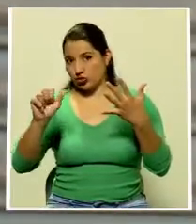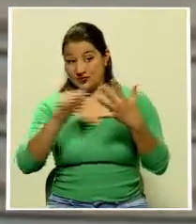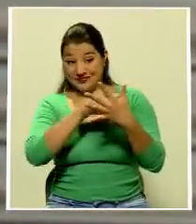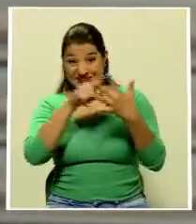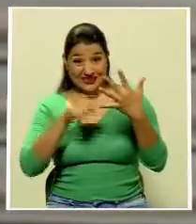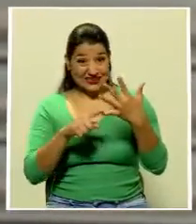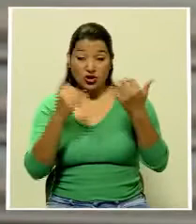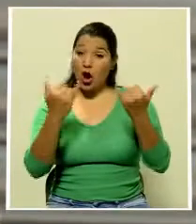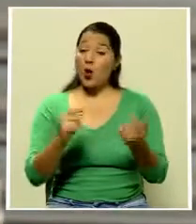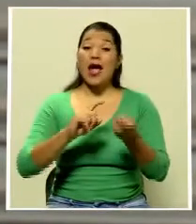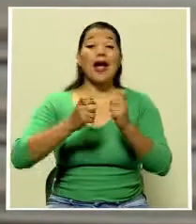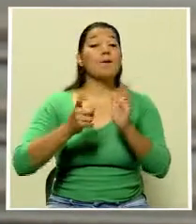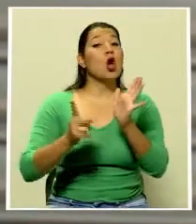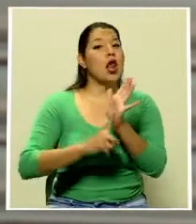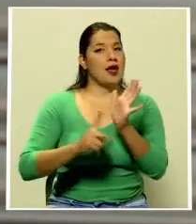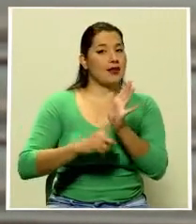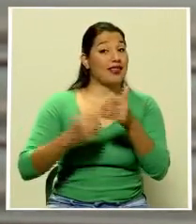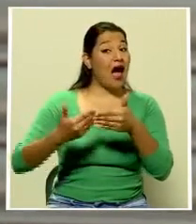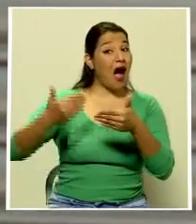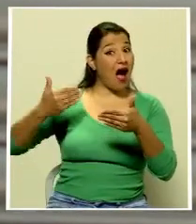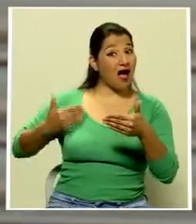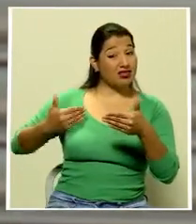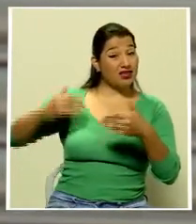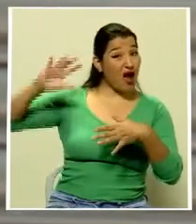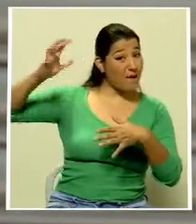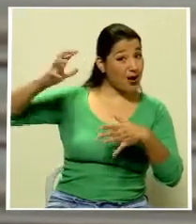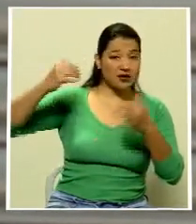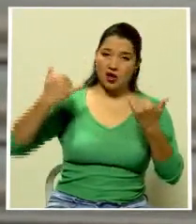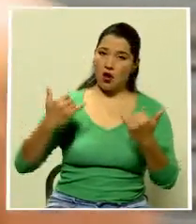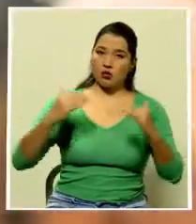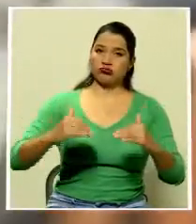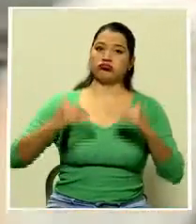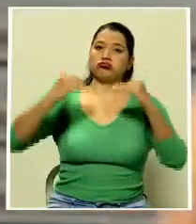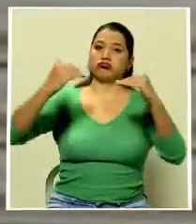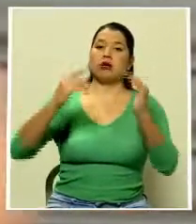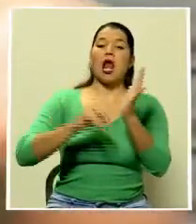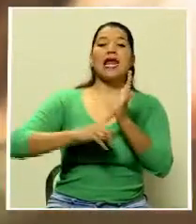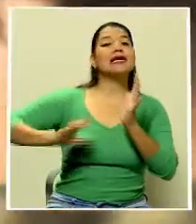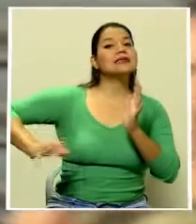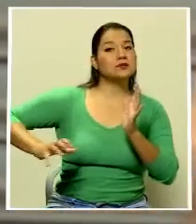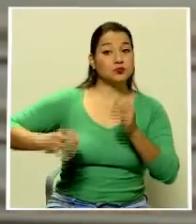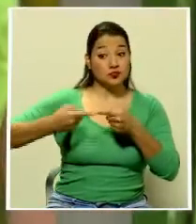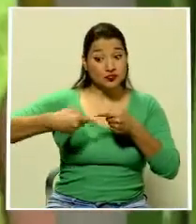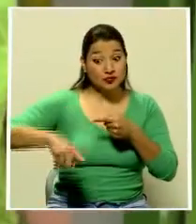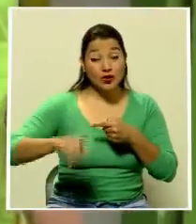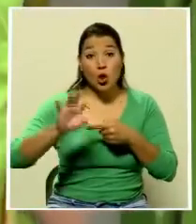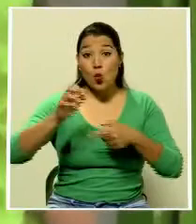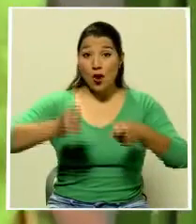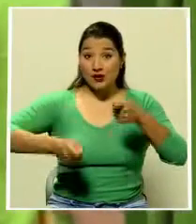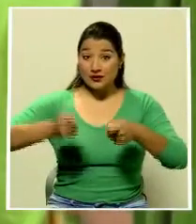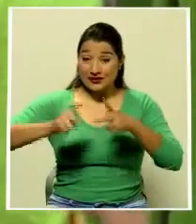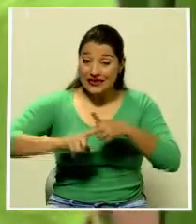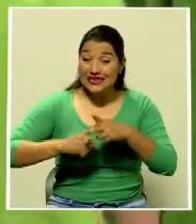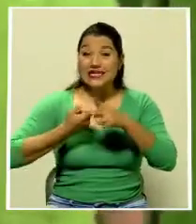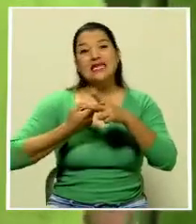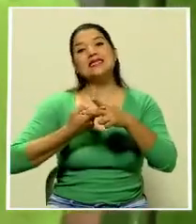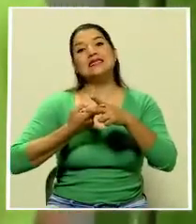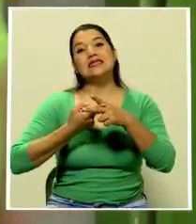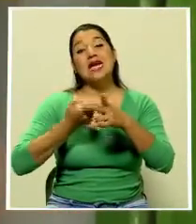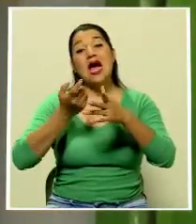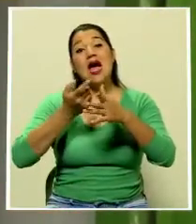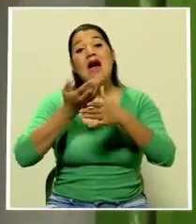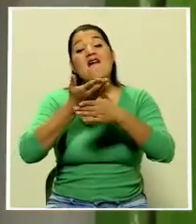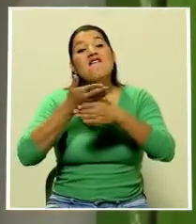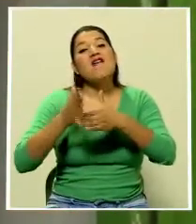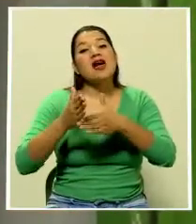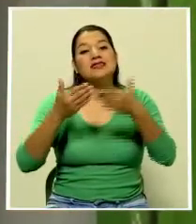condición de alerta amarilla a alerta naranja. A partir de este 9 de septiembre iniciará la fase de apertura controlada